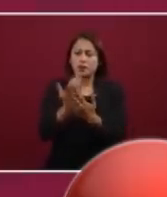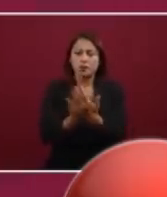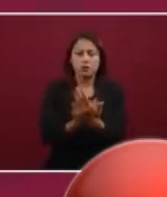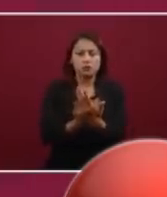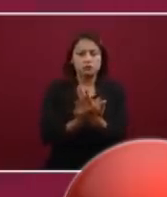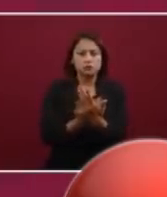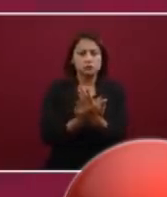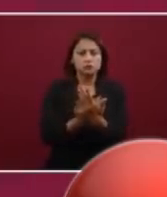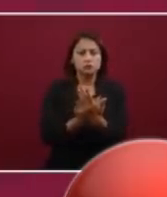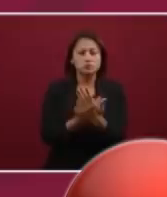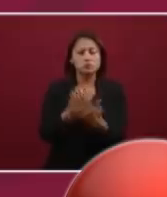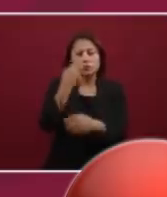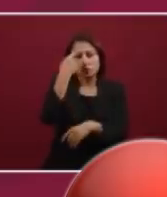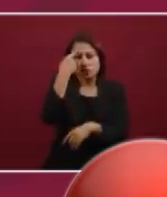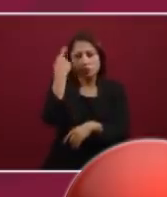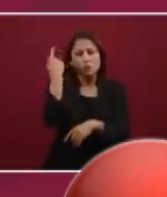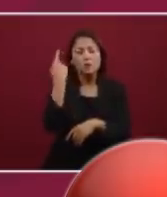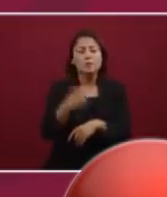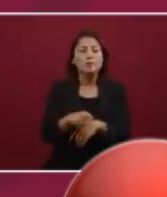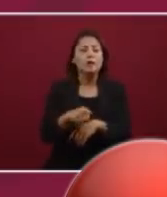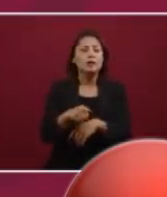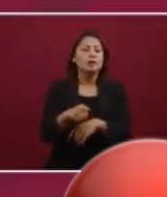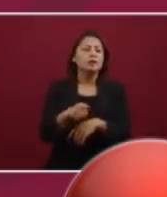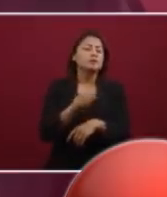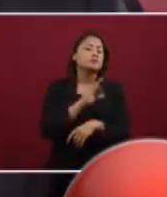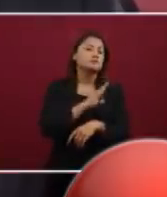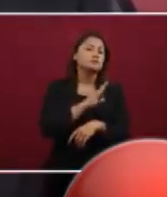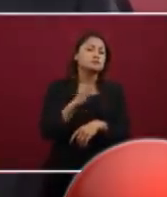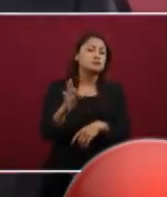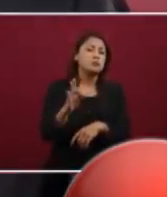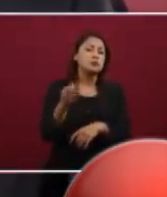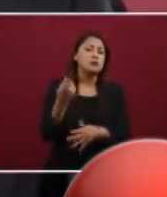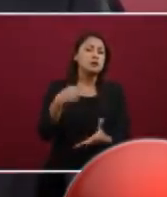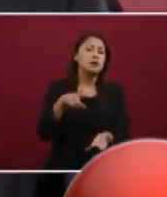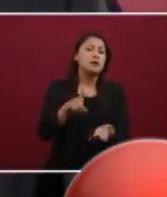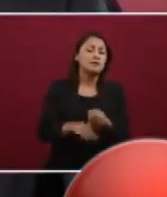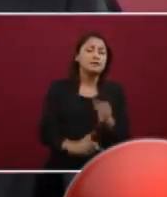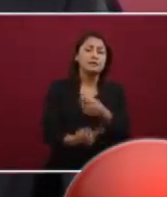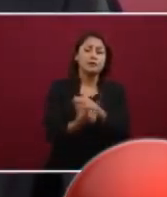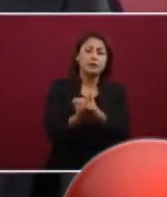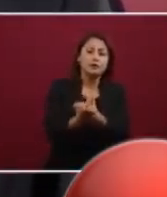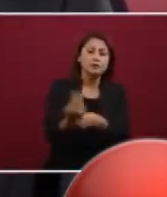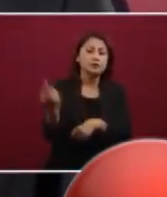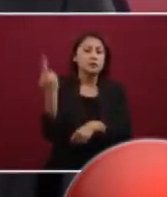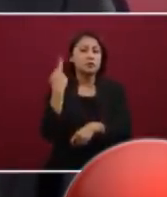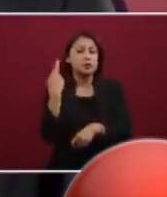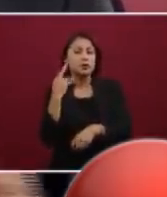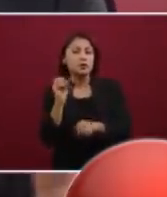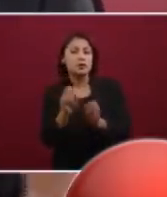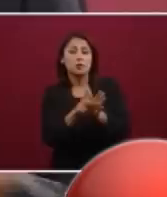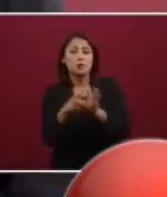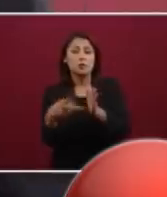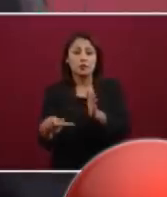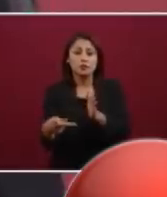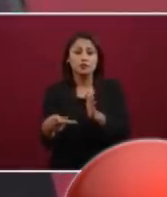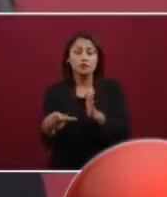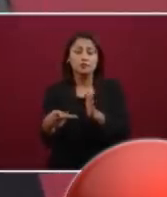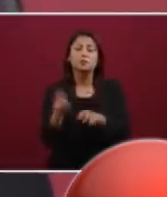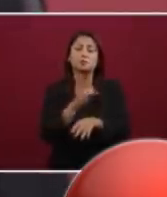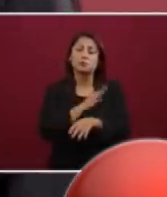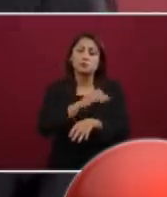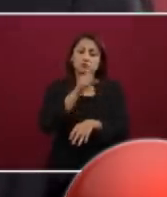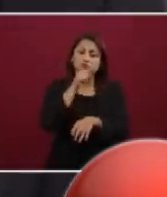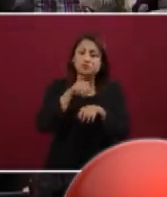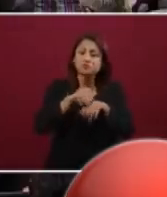la adquisición de espacios en radio, televisión, periódicos. Además de eso,